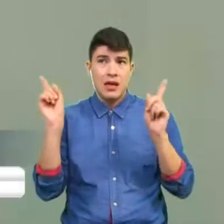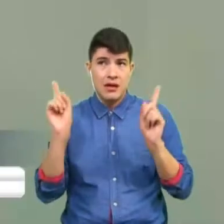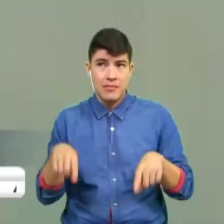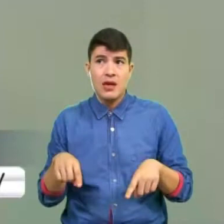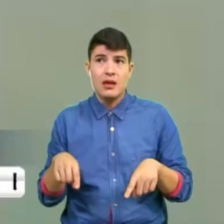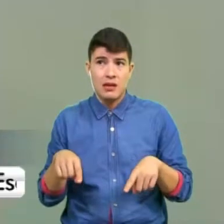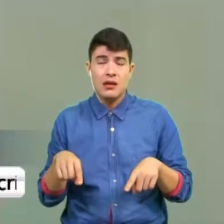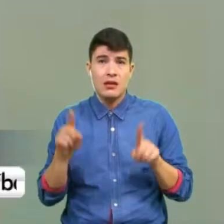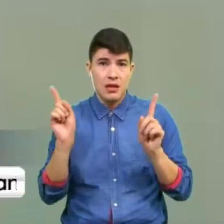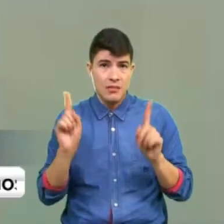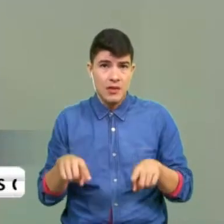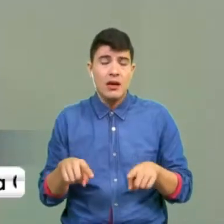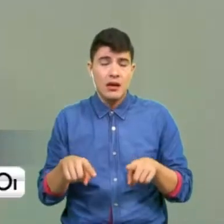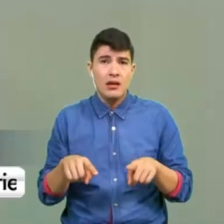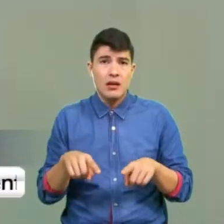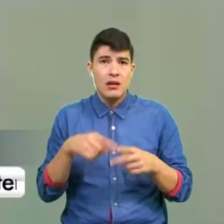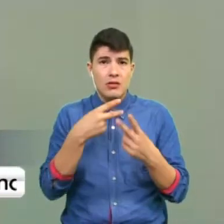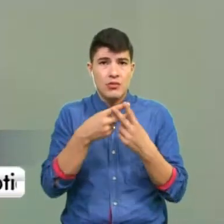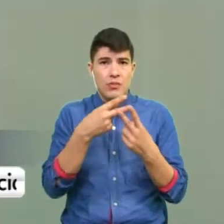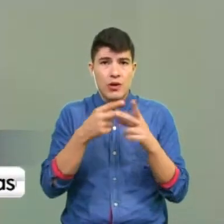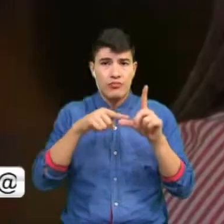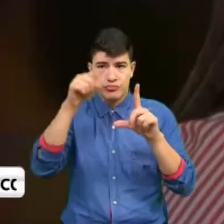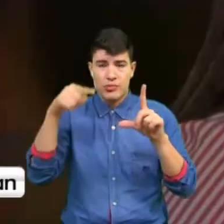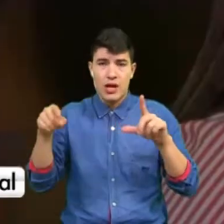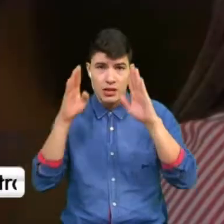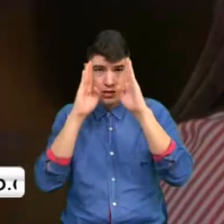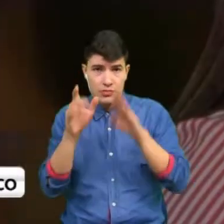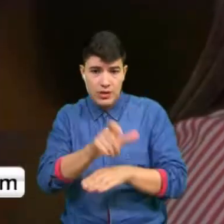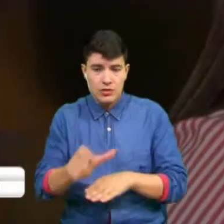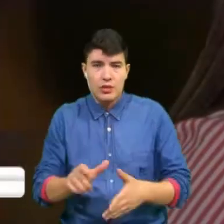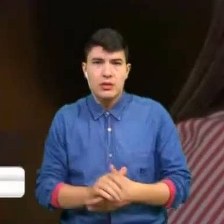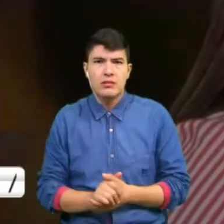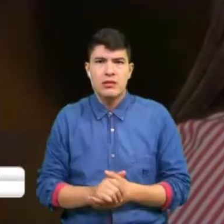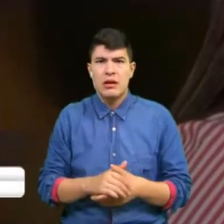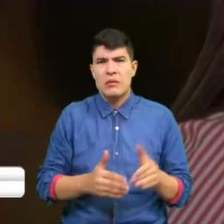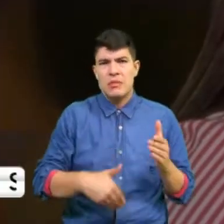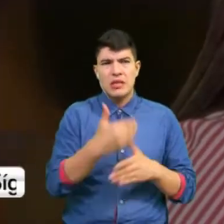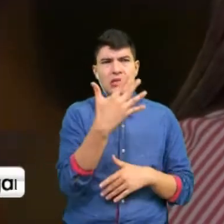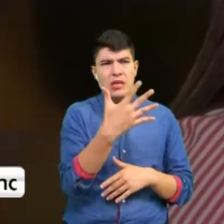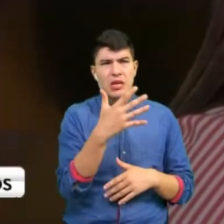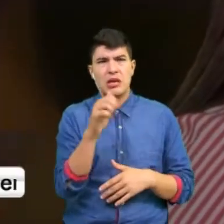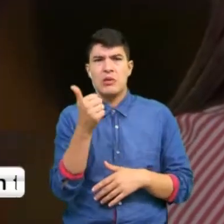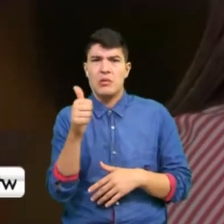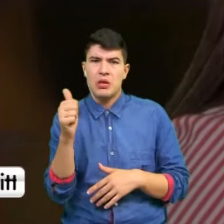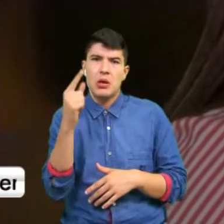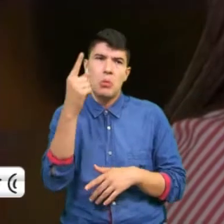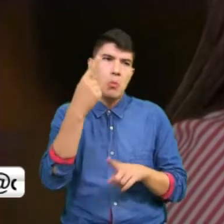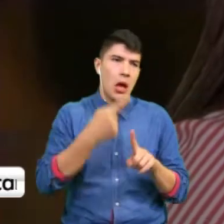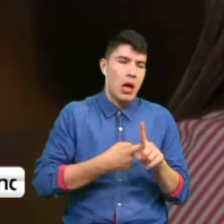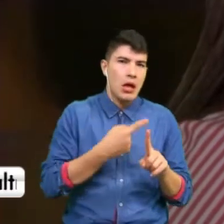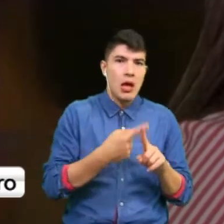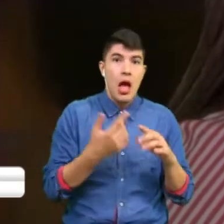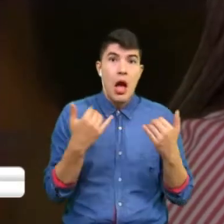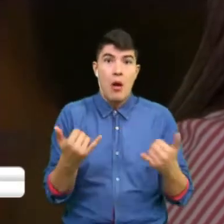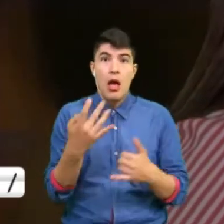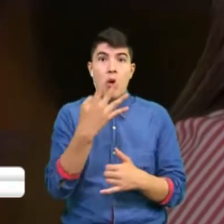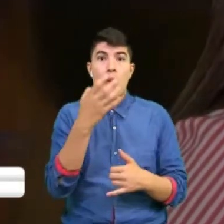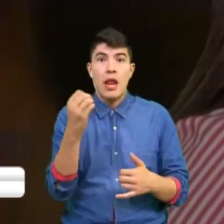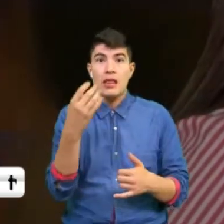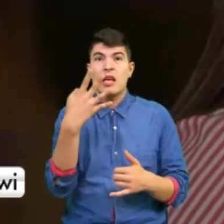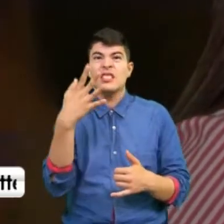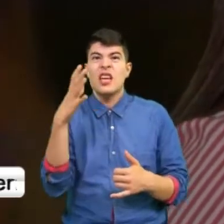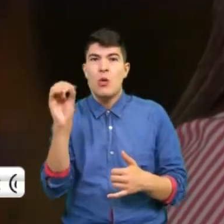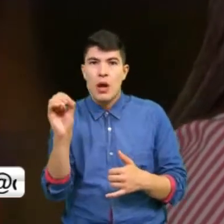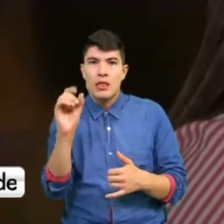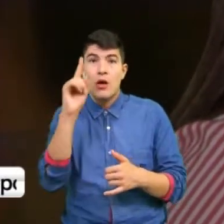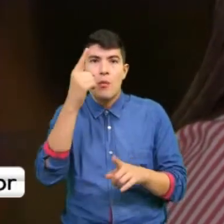el número de pacientes atendidos inicialmente empezamos con 510 pacientes mensuales ya vamos por 40 50 pacientes